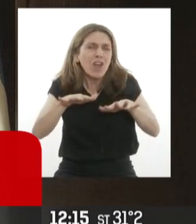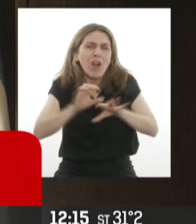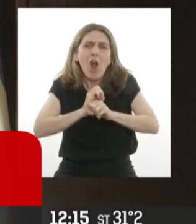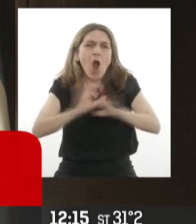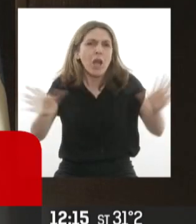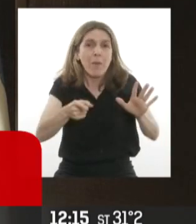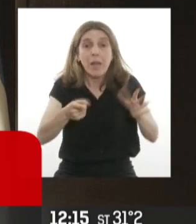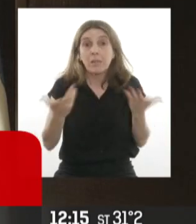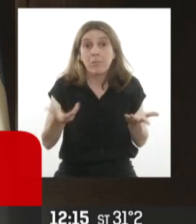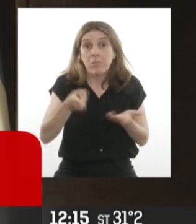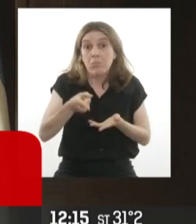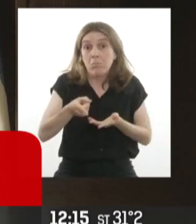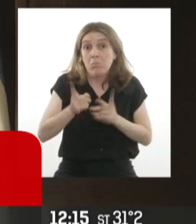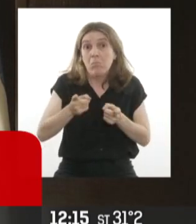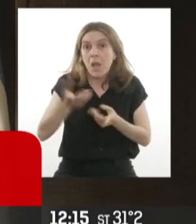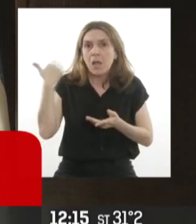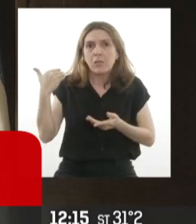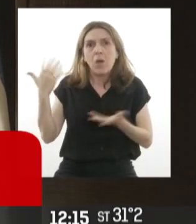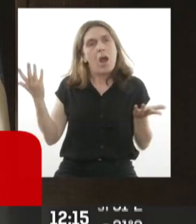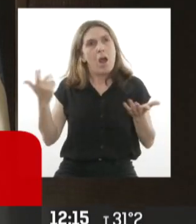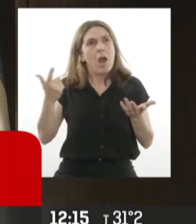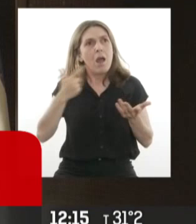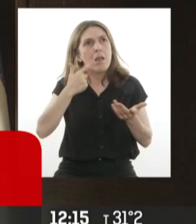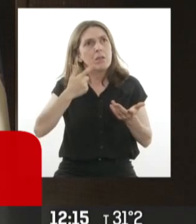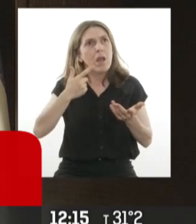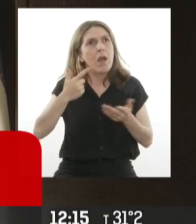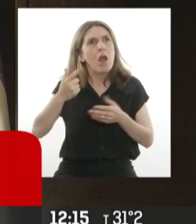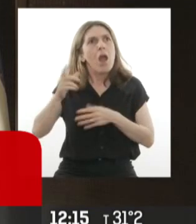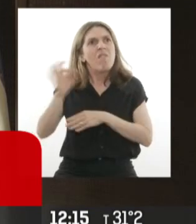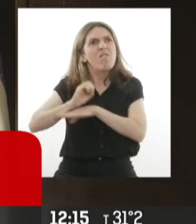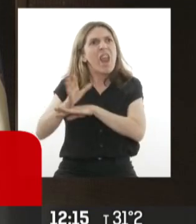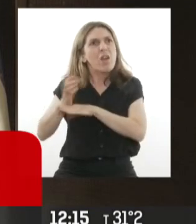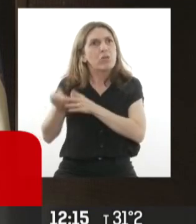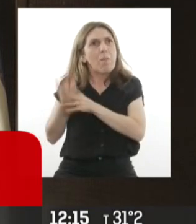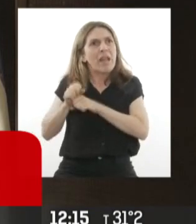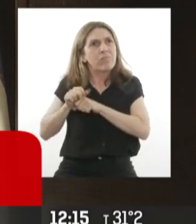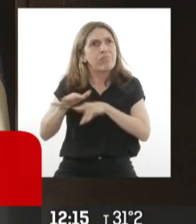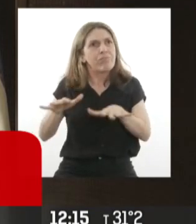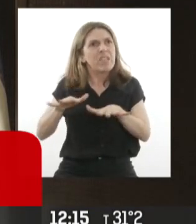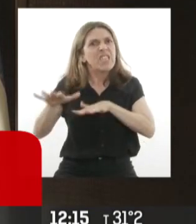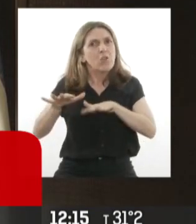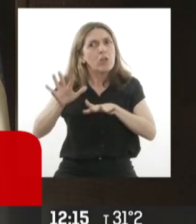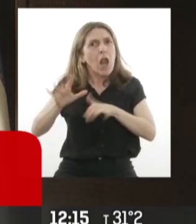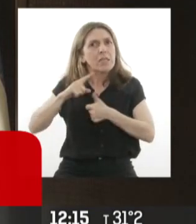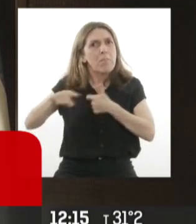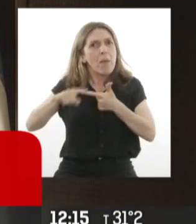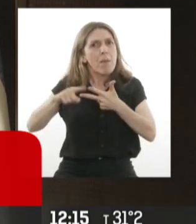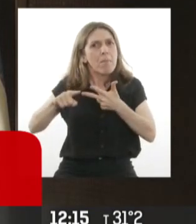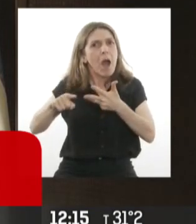Y es allí donde uno dice, bueno, nos pasó todo esto, descubrimos muchos que lo que decíamos era cierto.